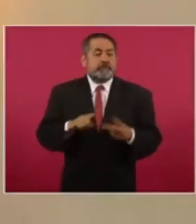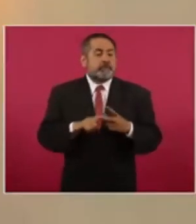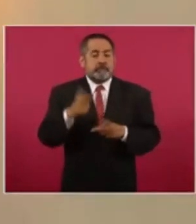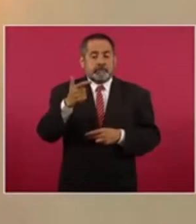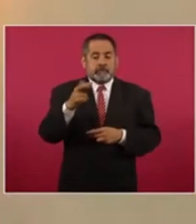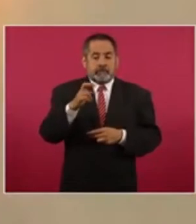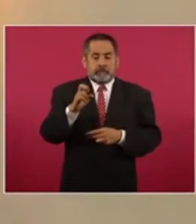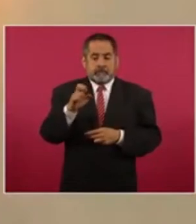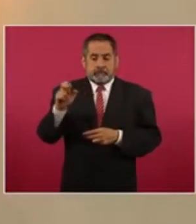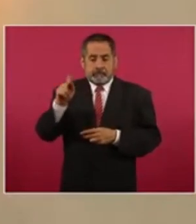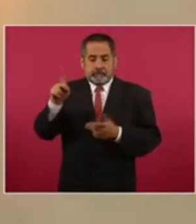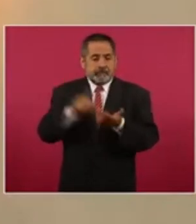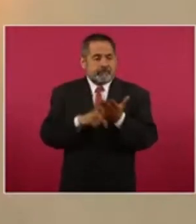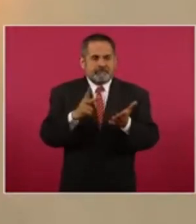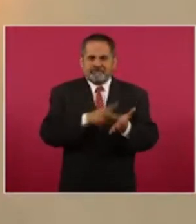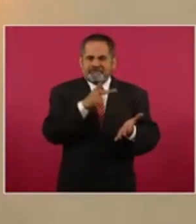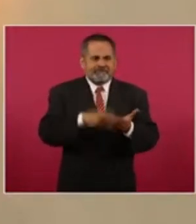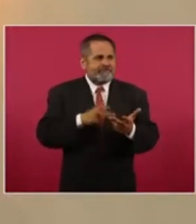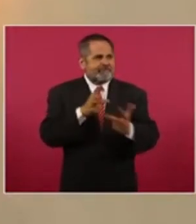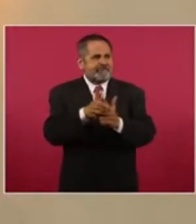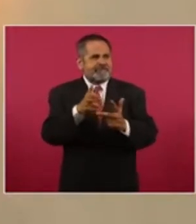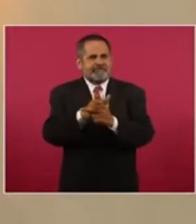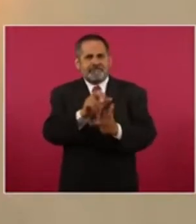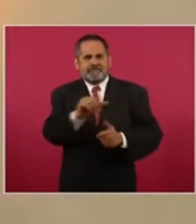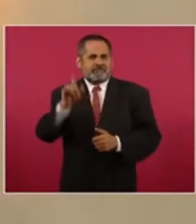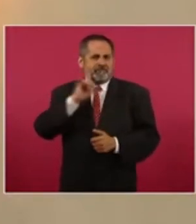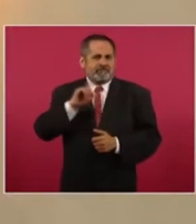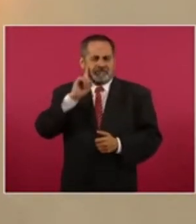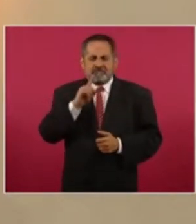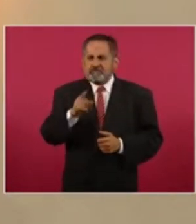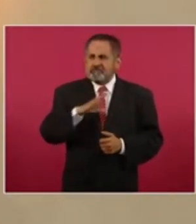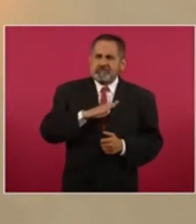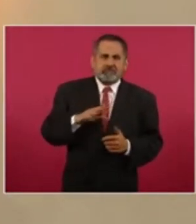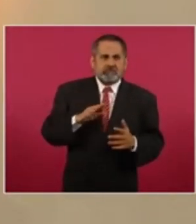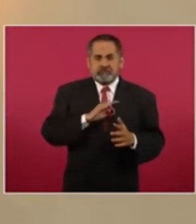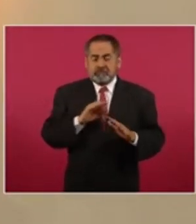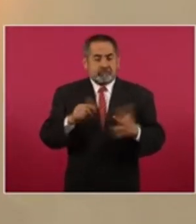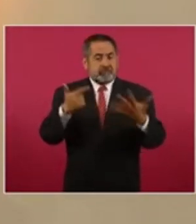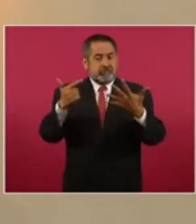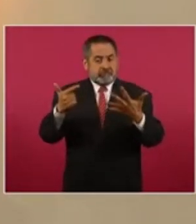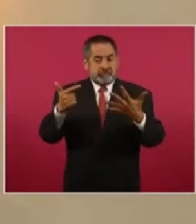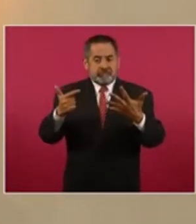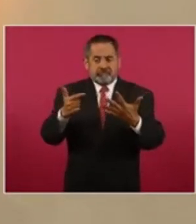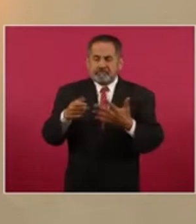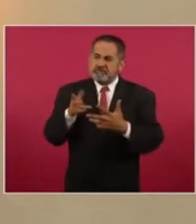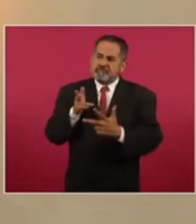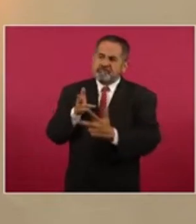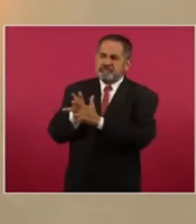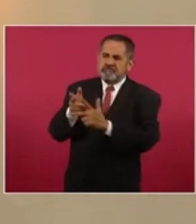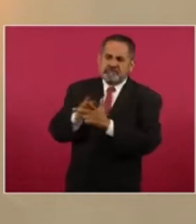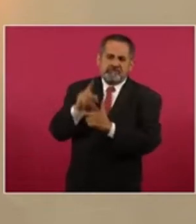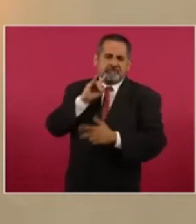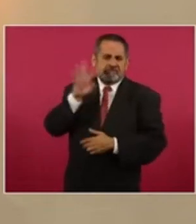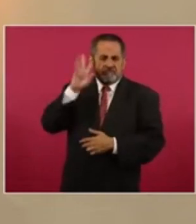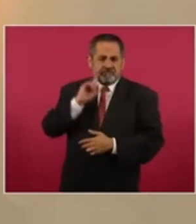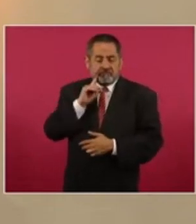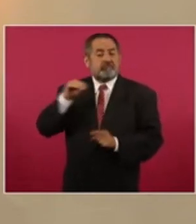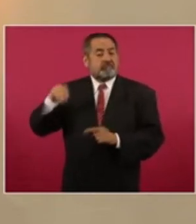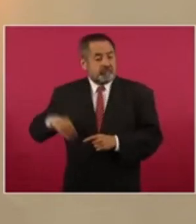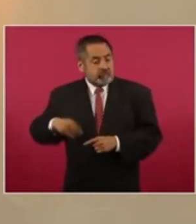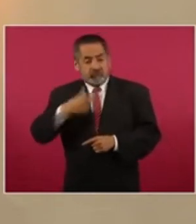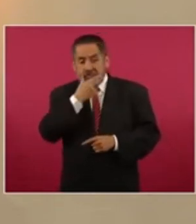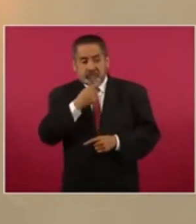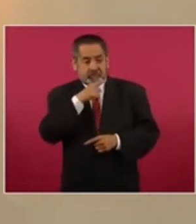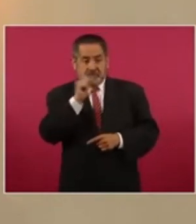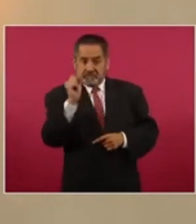es un feminicida serial, donde hay cuando menos siete casos de feminicidio que pudieran estar vinculados